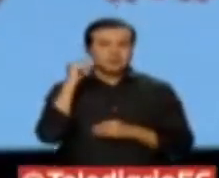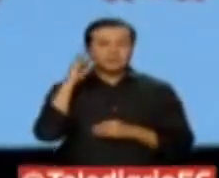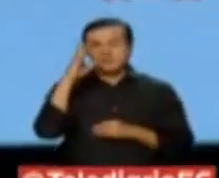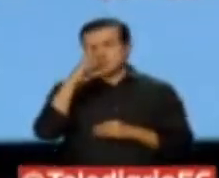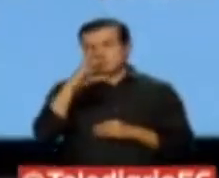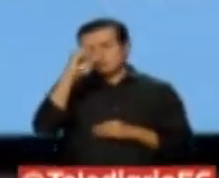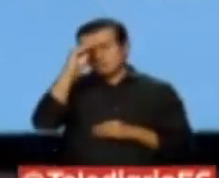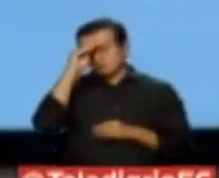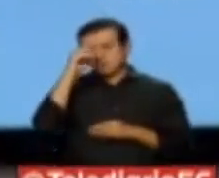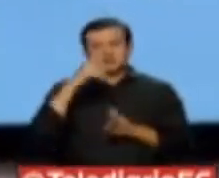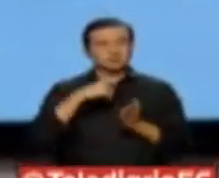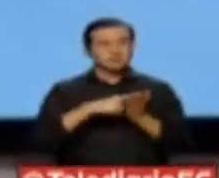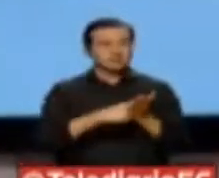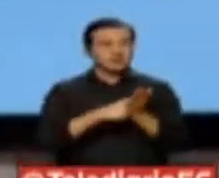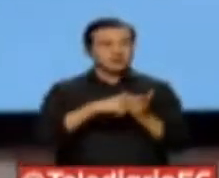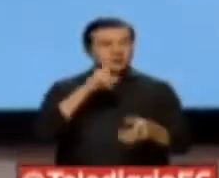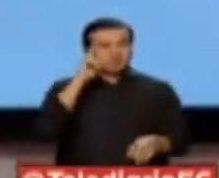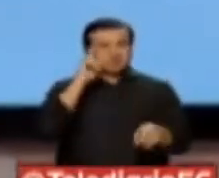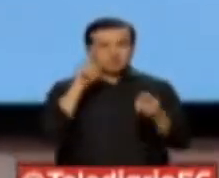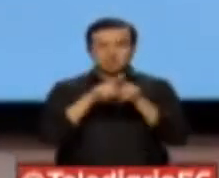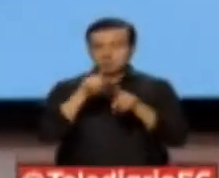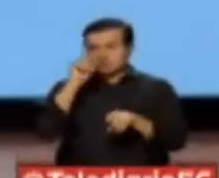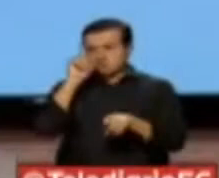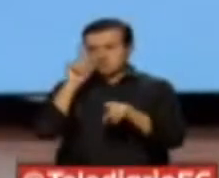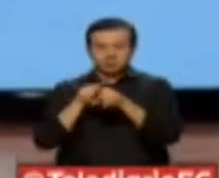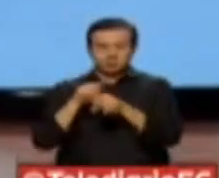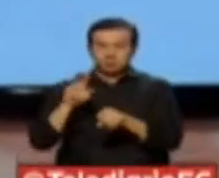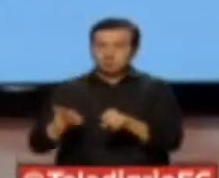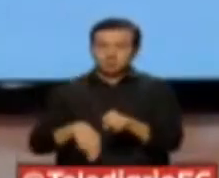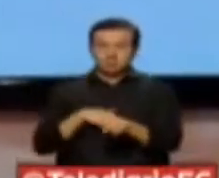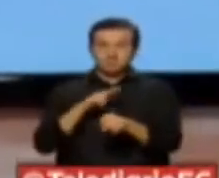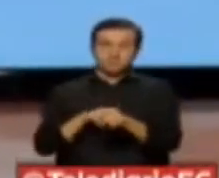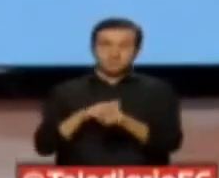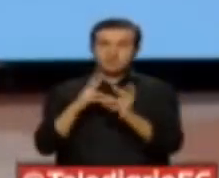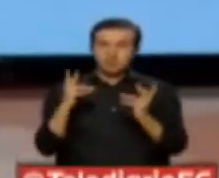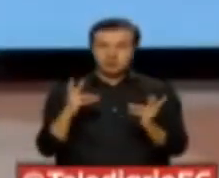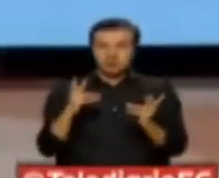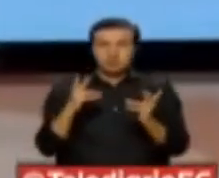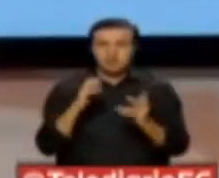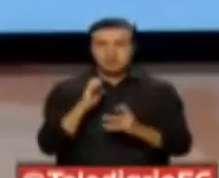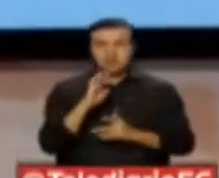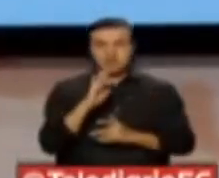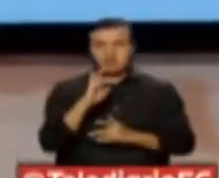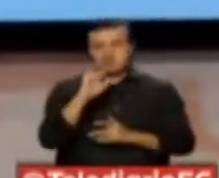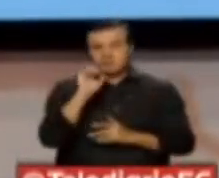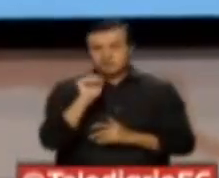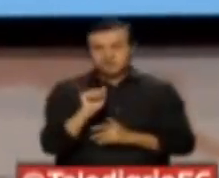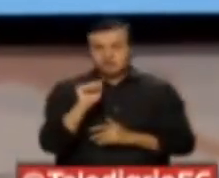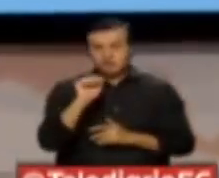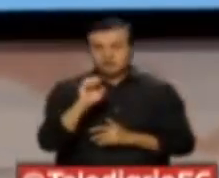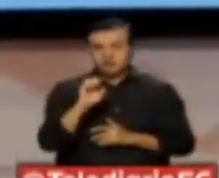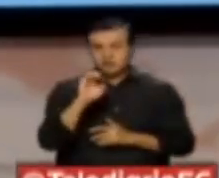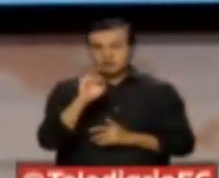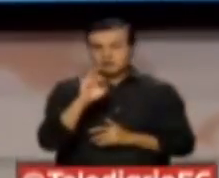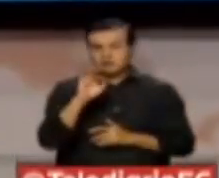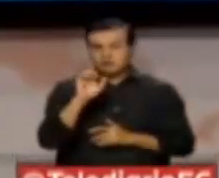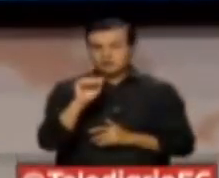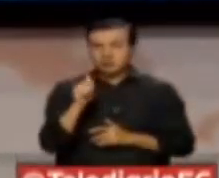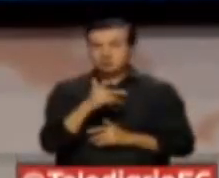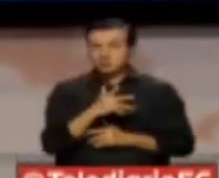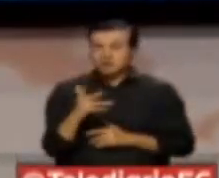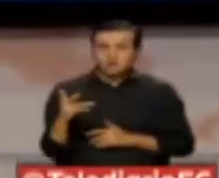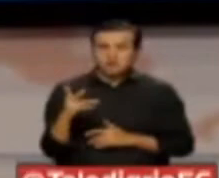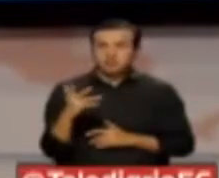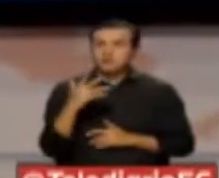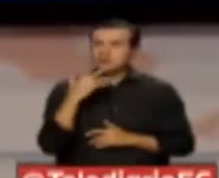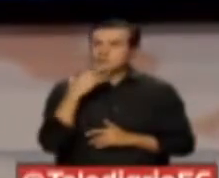conocimiento en las negociaciones de los acuerdos como es normal en la vida y en el eftá este acuerdo como ya conecta obtuvimos